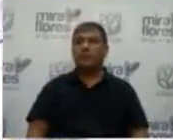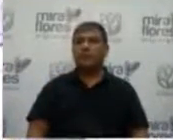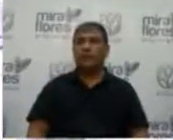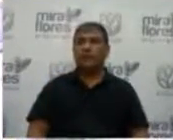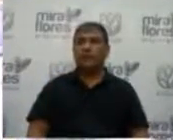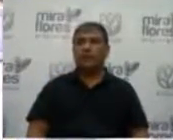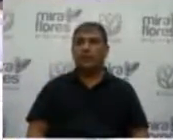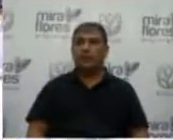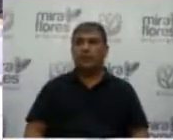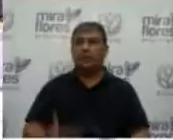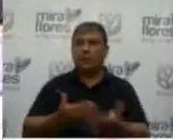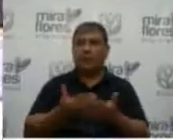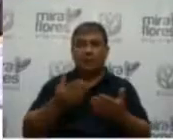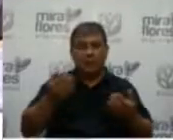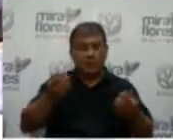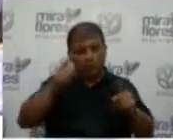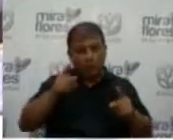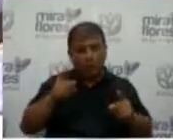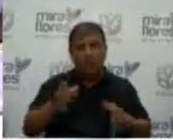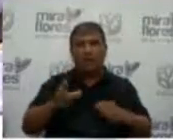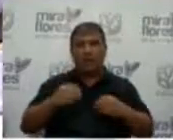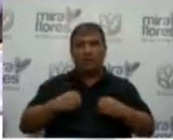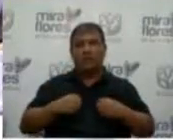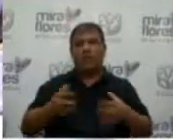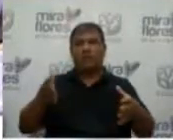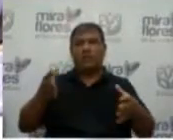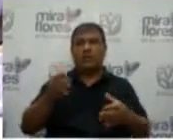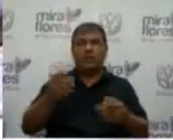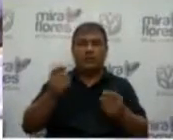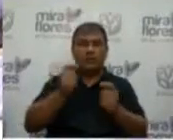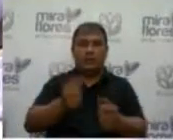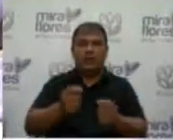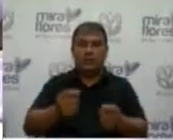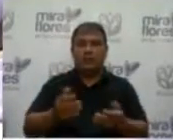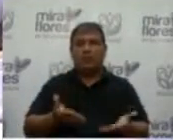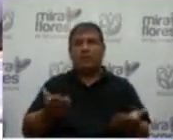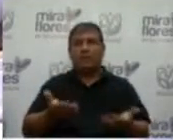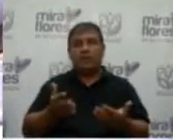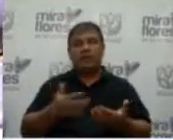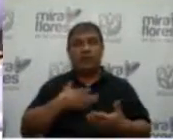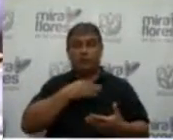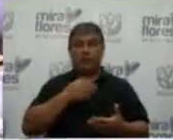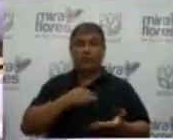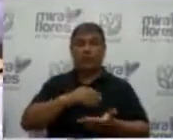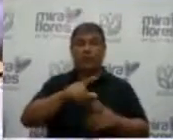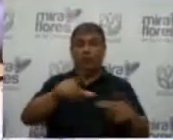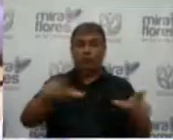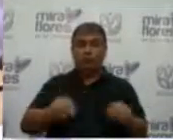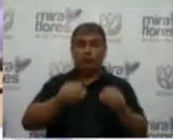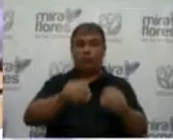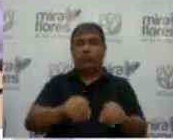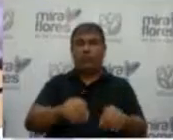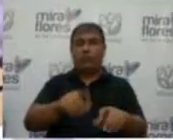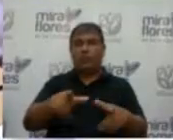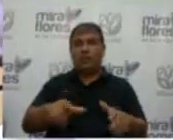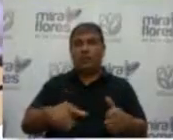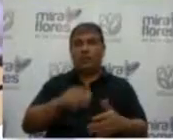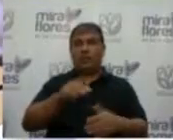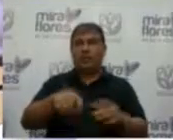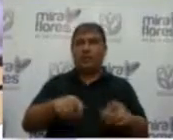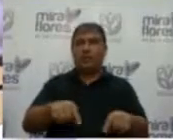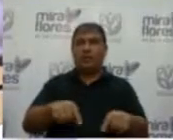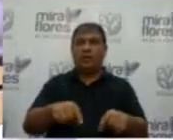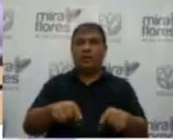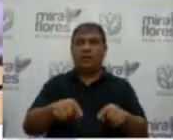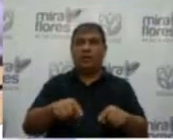Estoy de acuerdo con la aceptación de la donación, pero sí, más bien donde está ubicado, me hubiera gustado que en lugar de esas